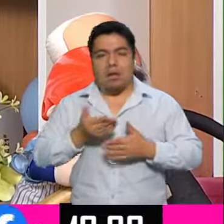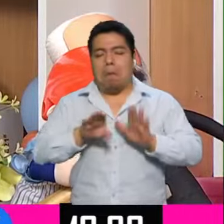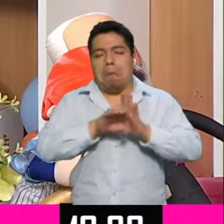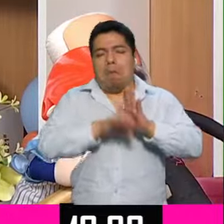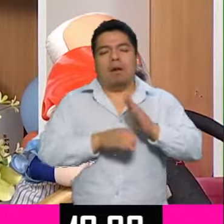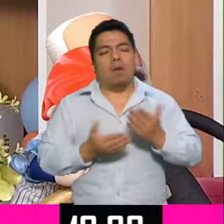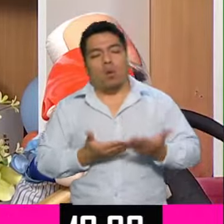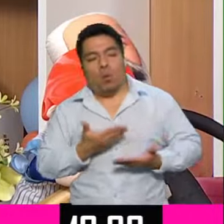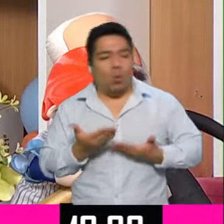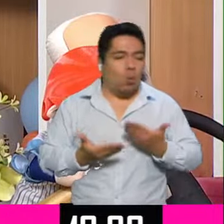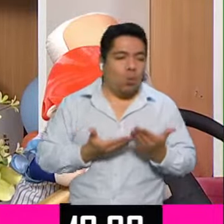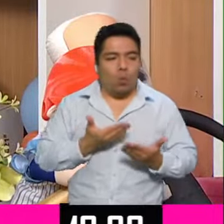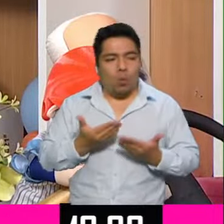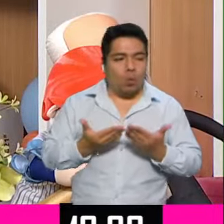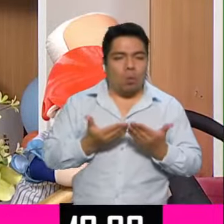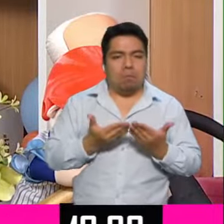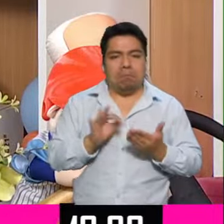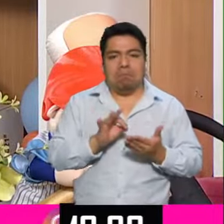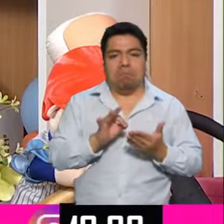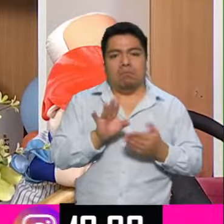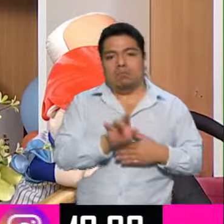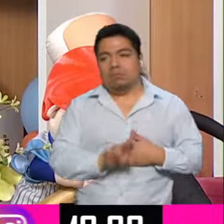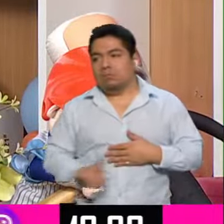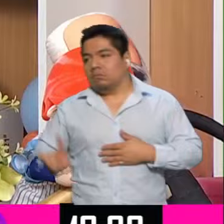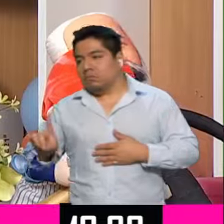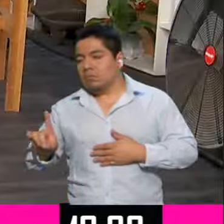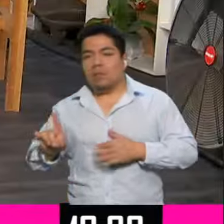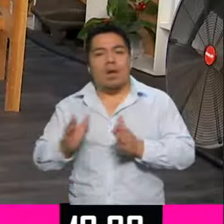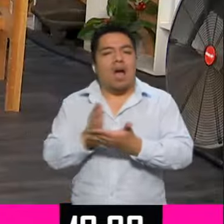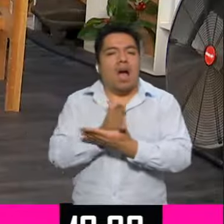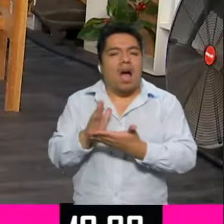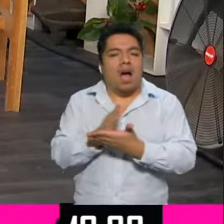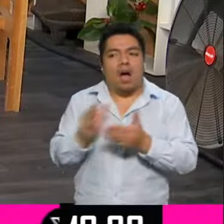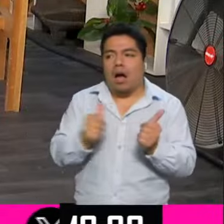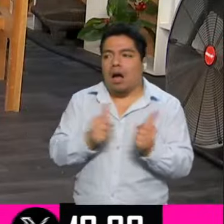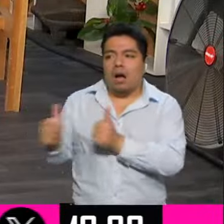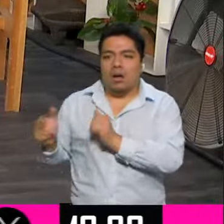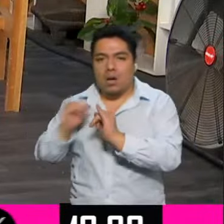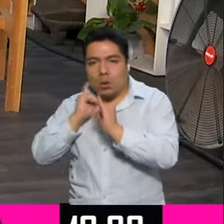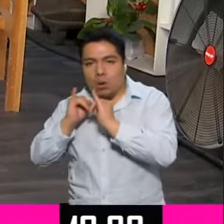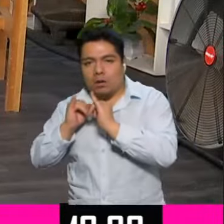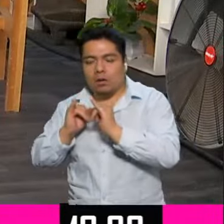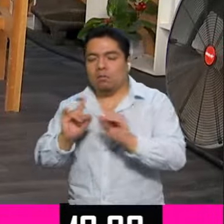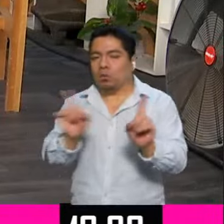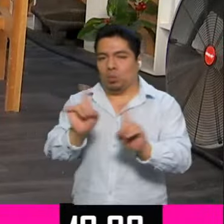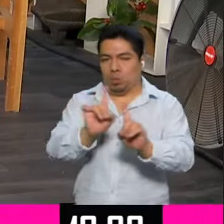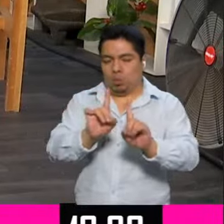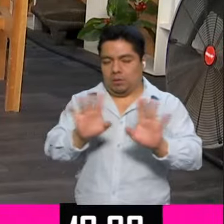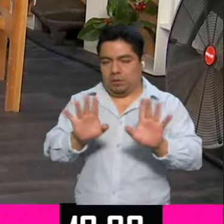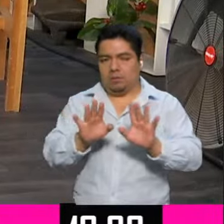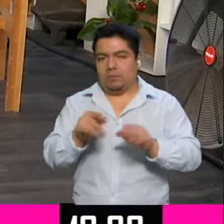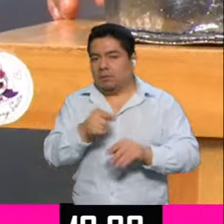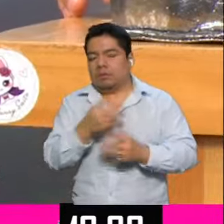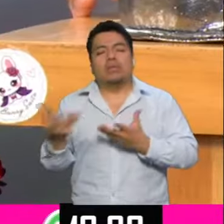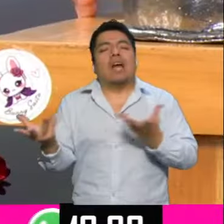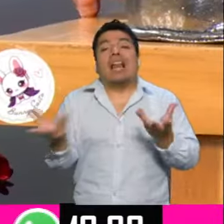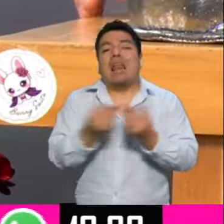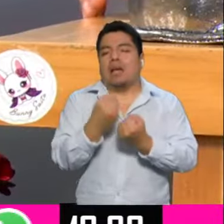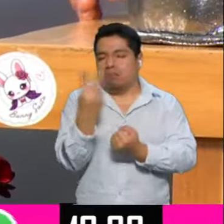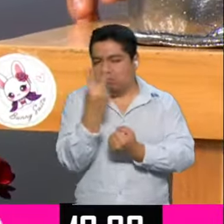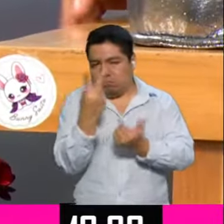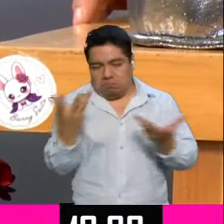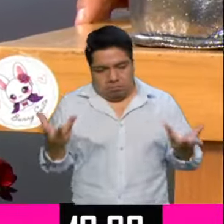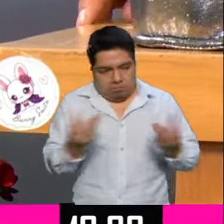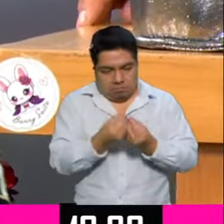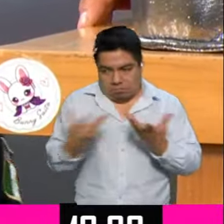este baile, ¿tienen esto de estar realizando lengua de señas? ¿O tienen aparte a su intérprete? Ajá, una intérprete. No. No, se ¿ustedes combinan, mismos? Se combinan las dos cosas. Ah, eso